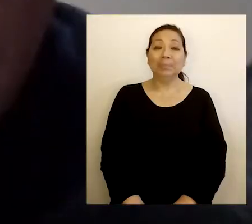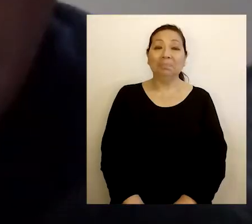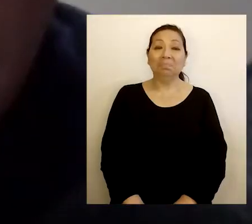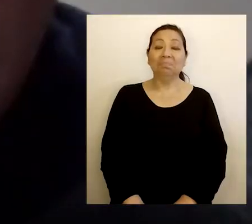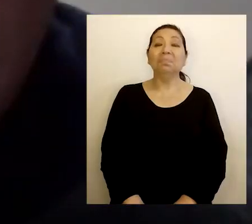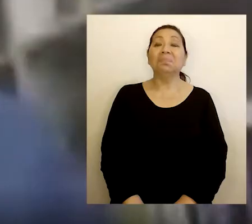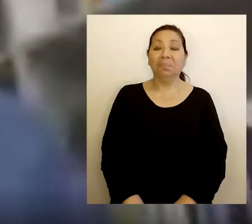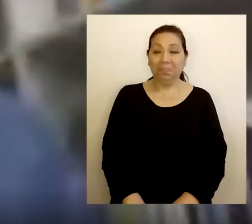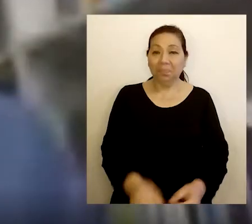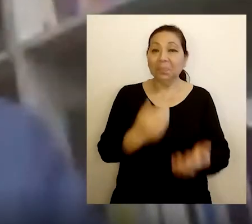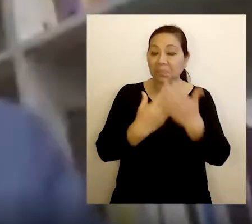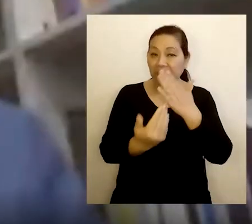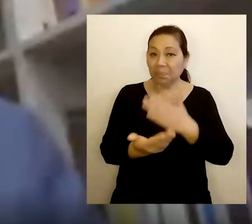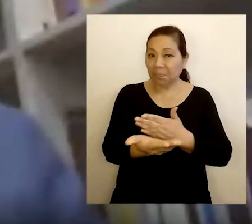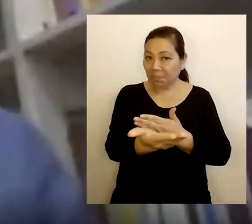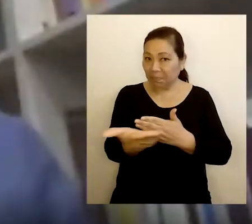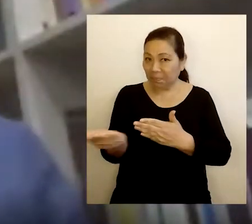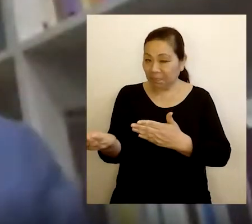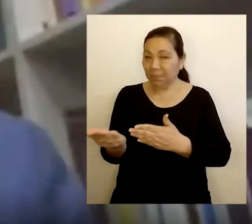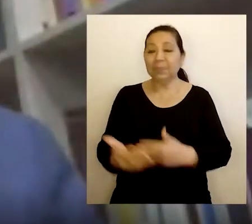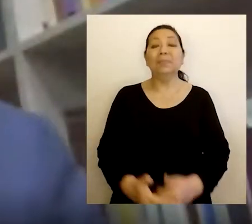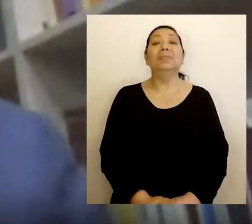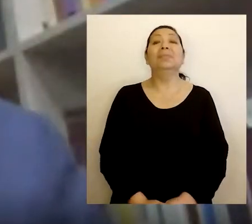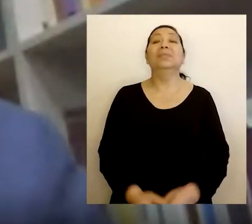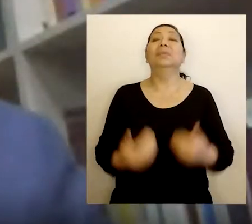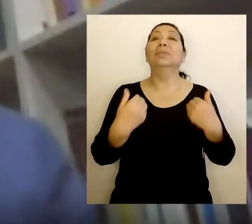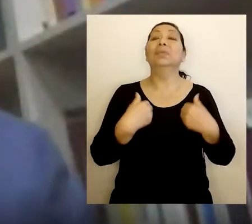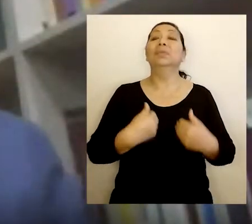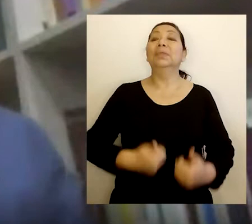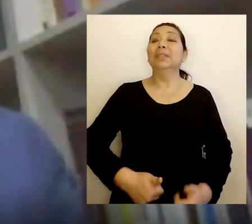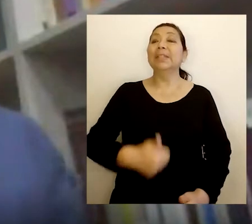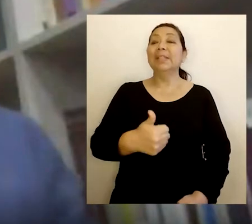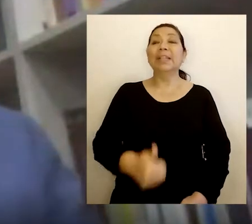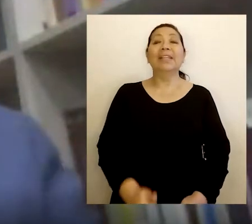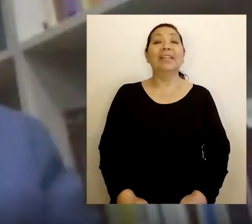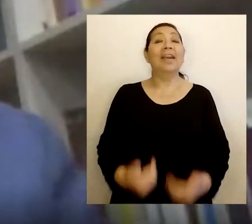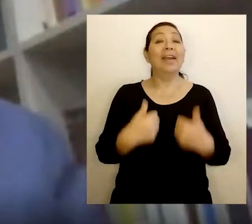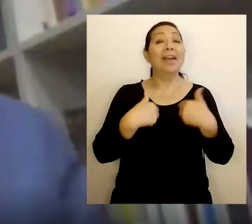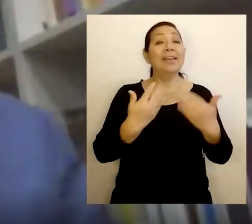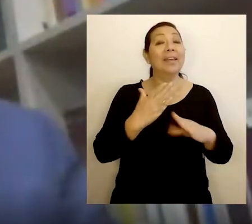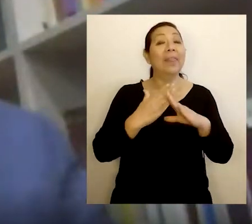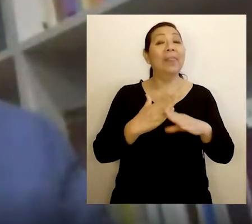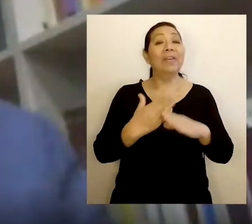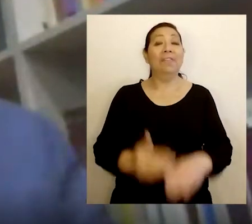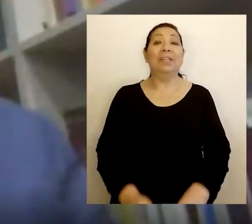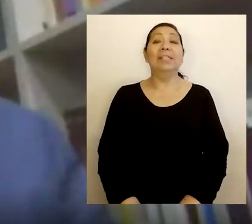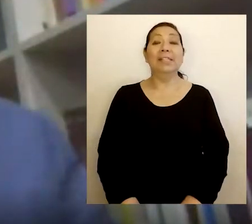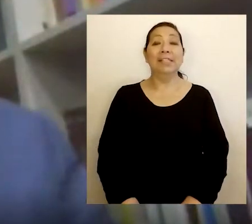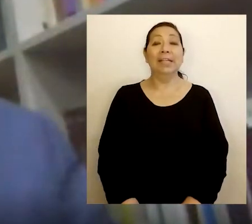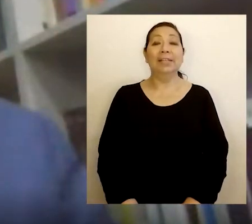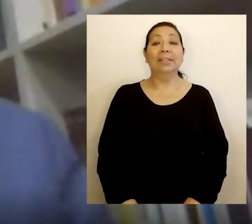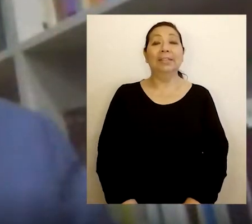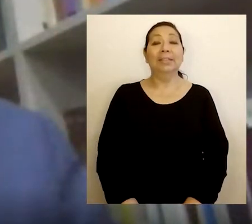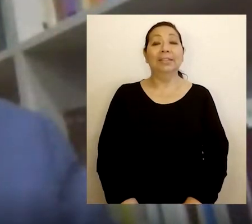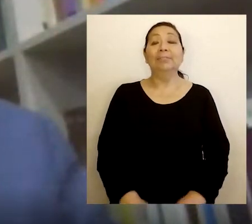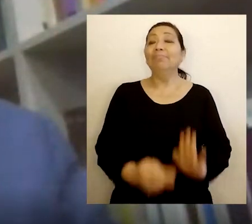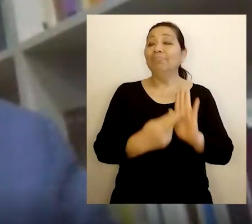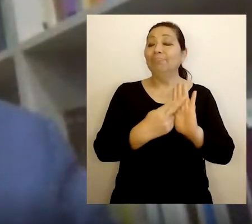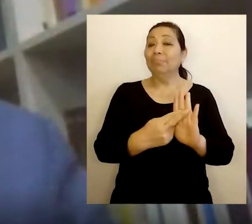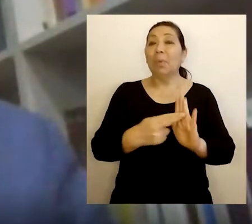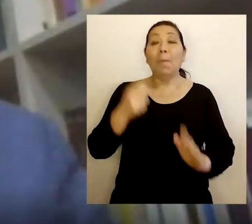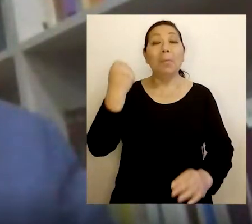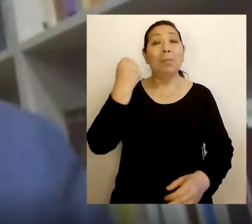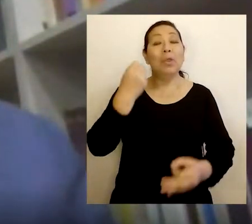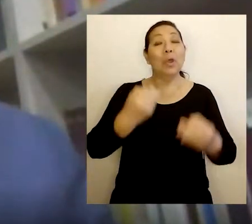Muy buenos días, señorita presidenta, señores magistrados. Me trae aquí la defensa y representación del